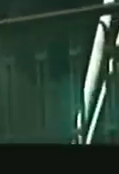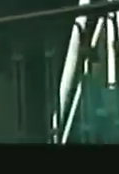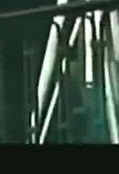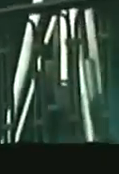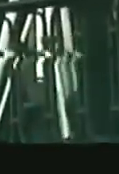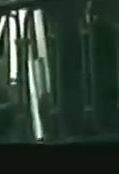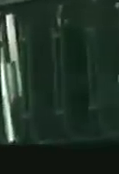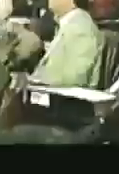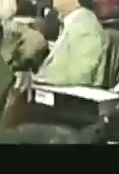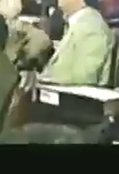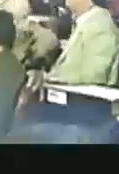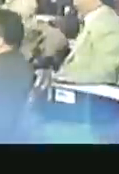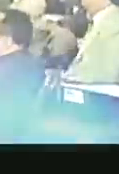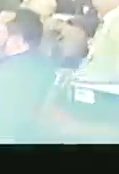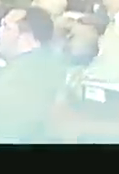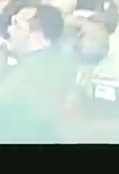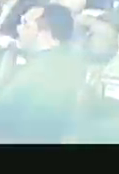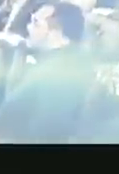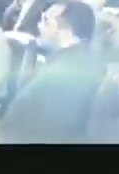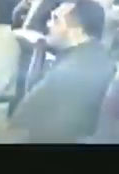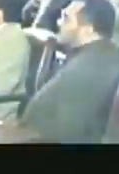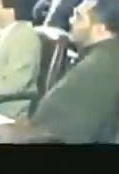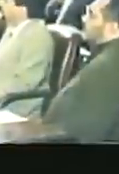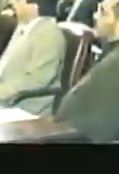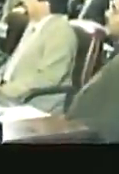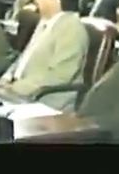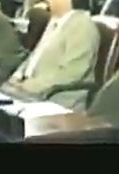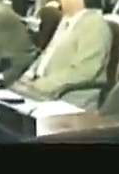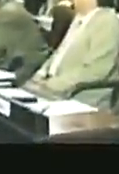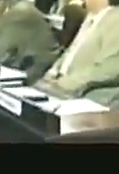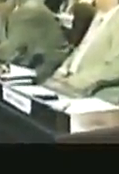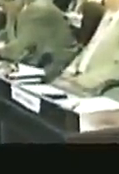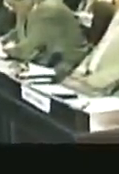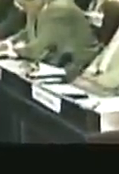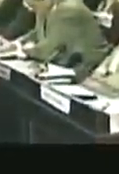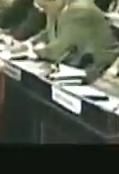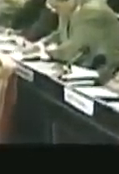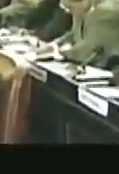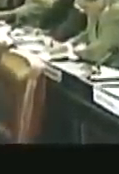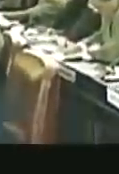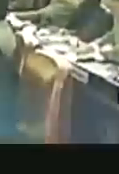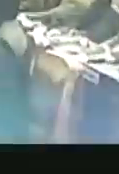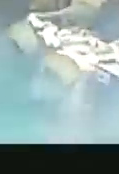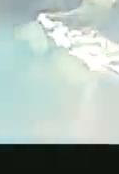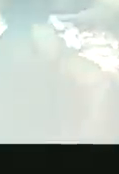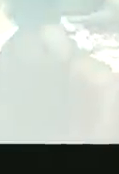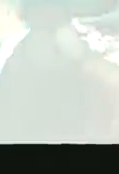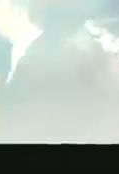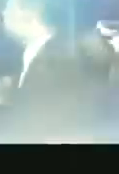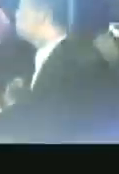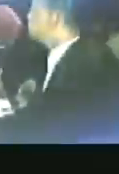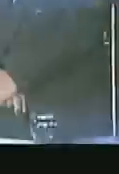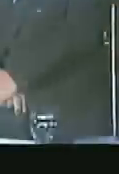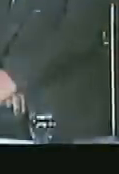cuerpo, ni al espíritu, ni a la mente, ni al alma, hasta